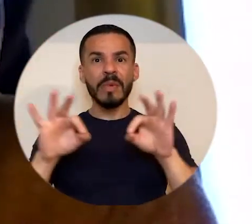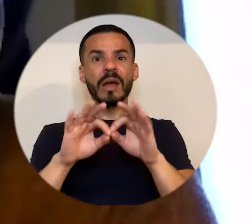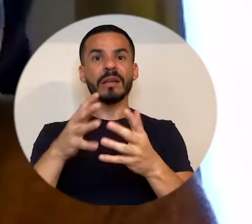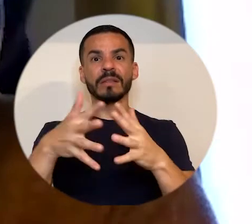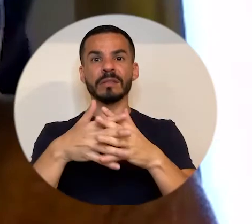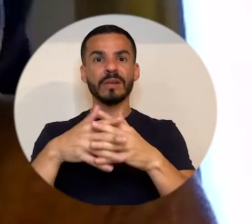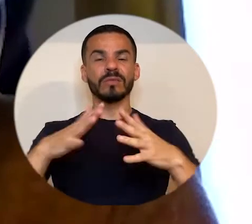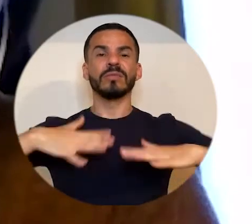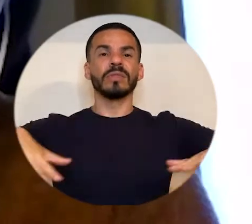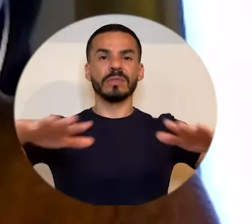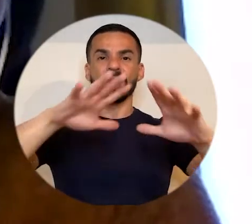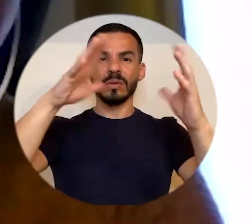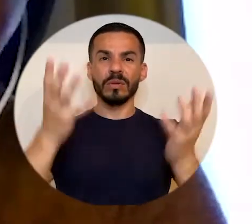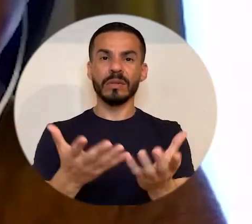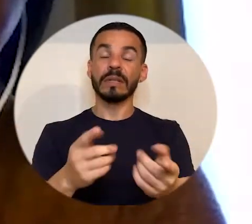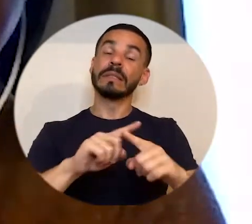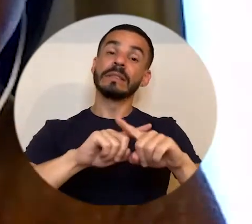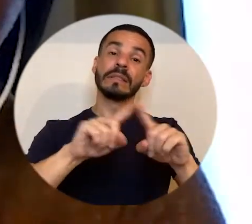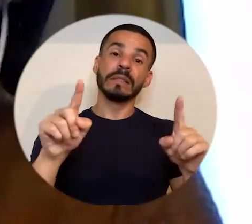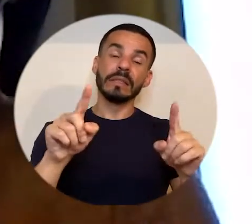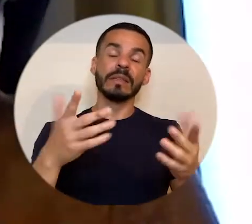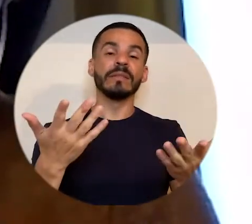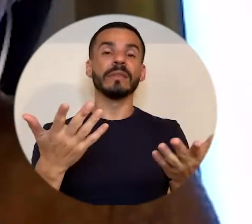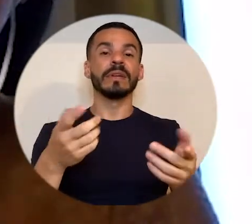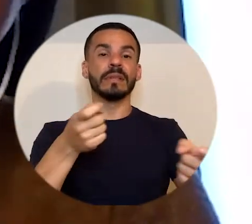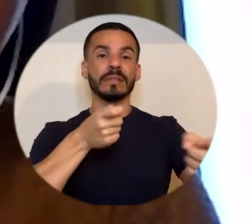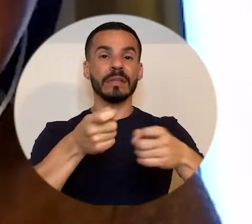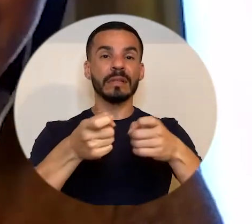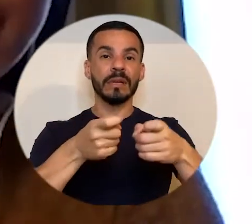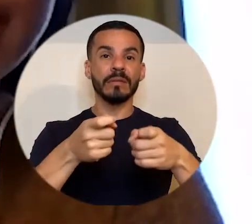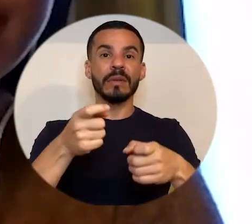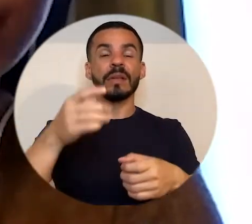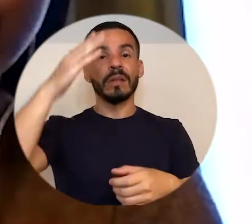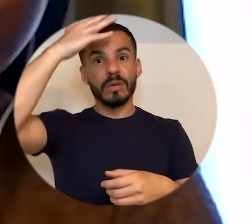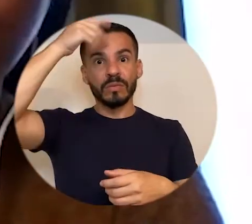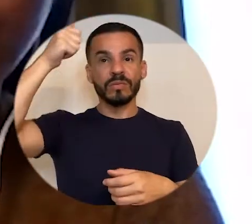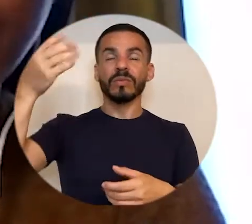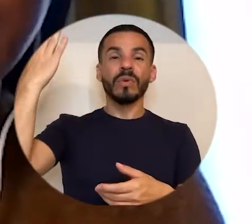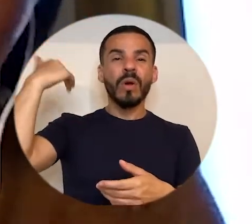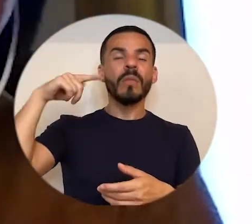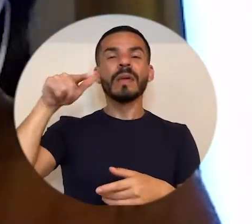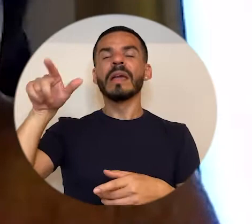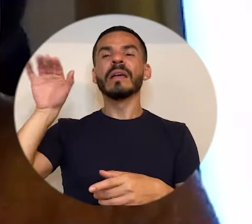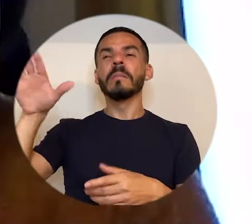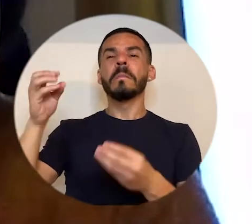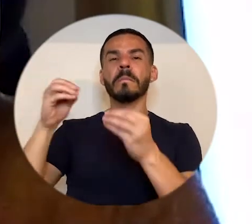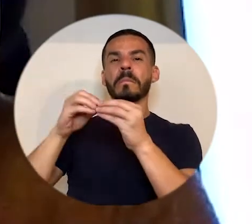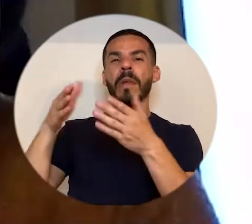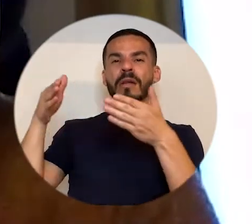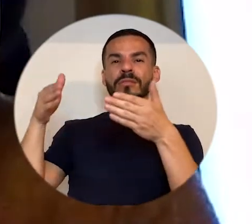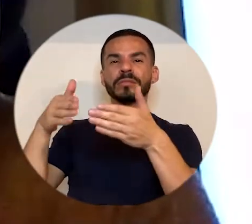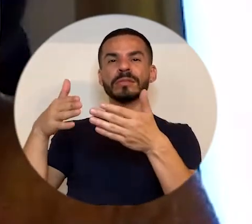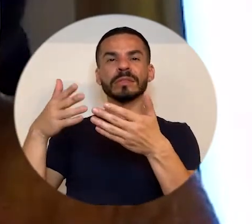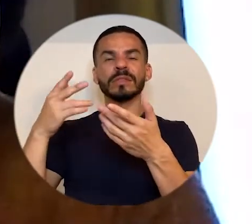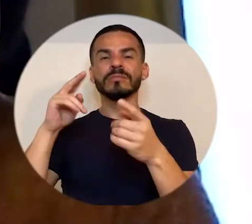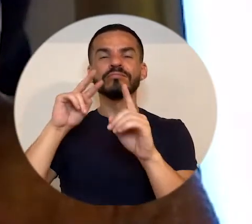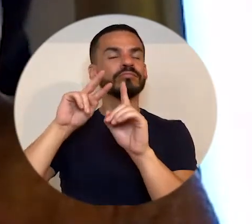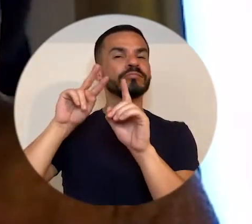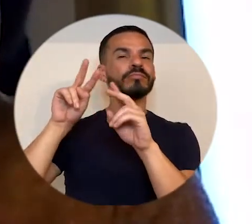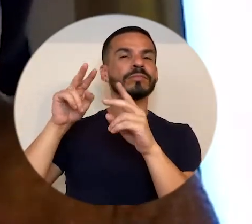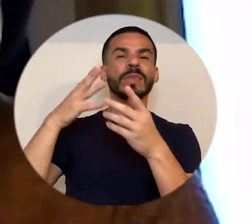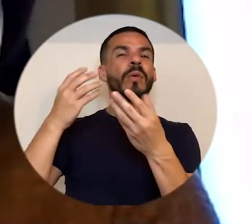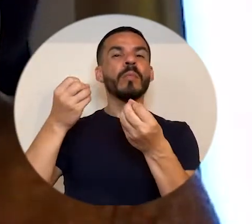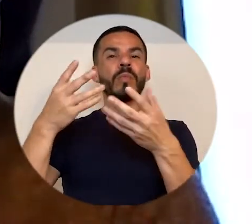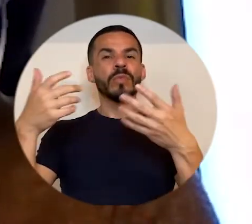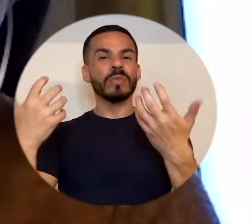el escenario global. A diferencia de la administración Trump, que se caracterizó por un